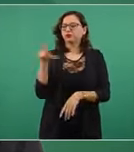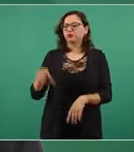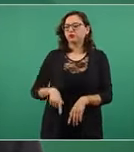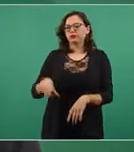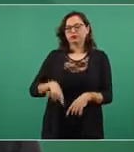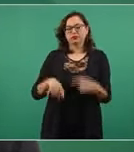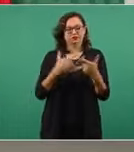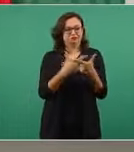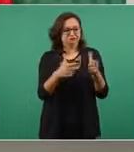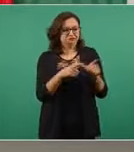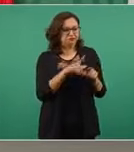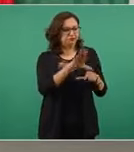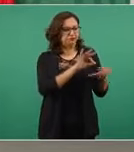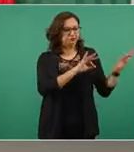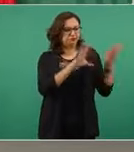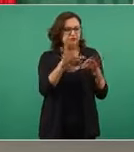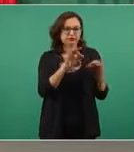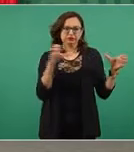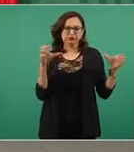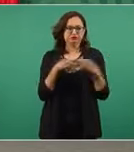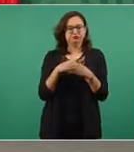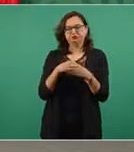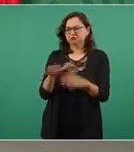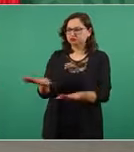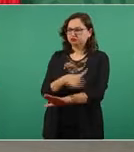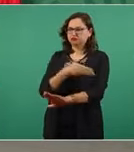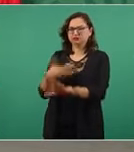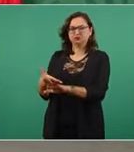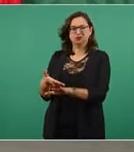Acababa de pasar